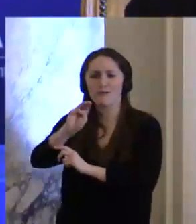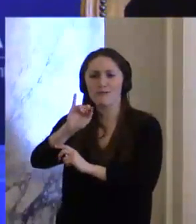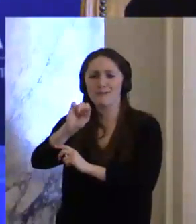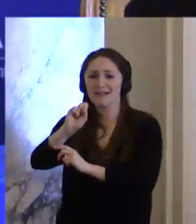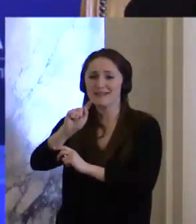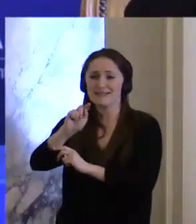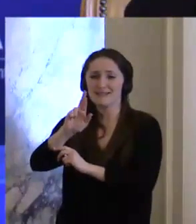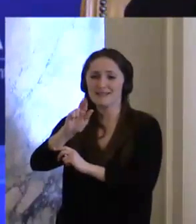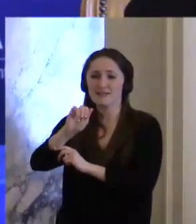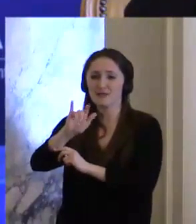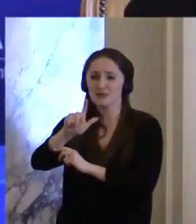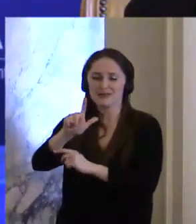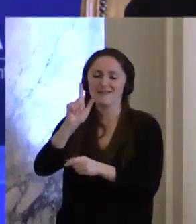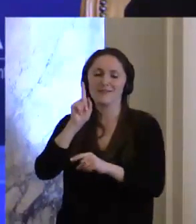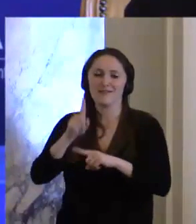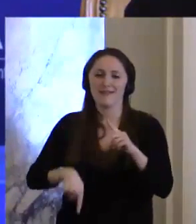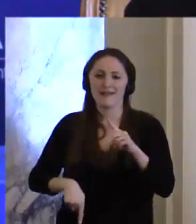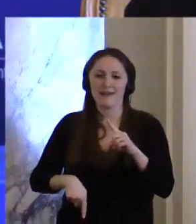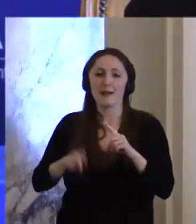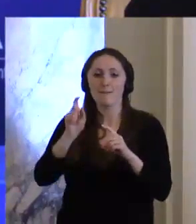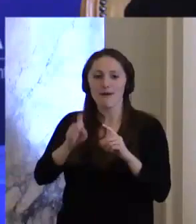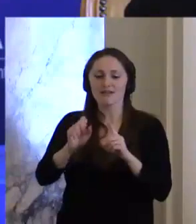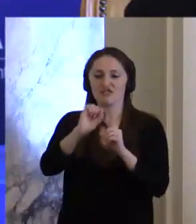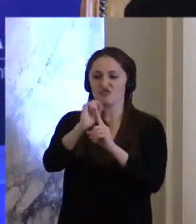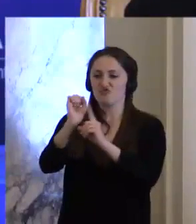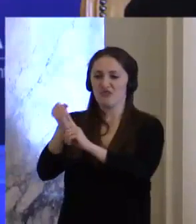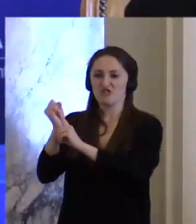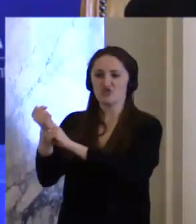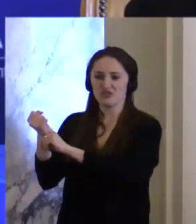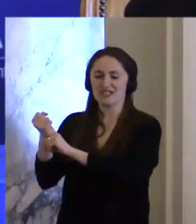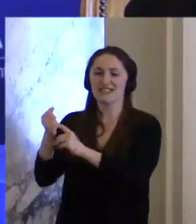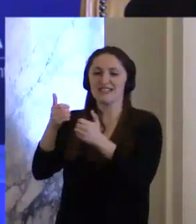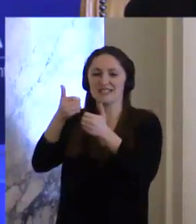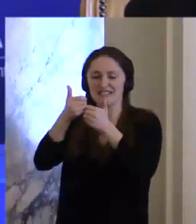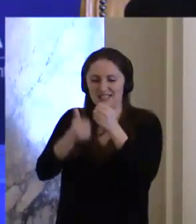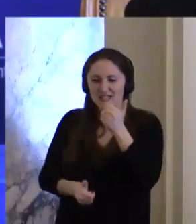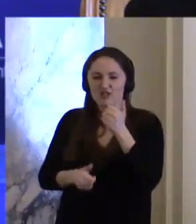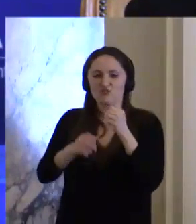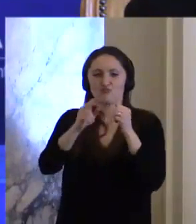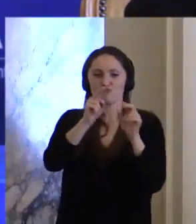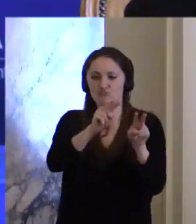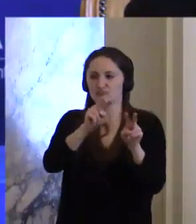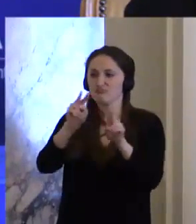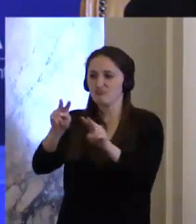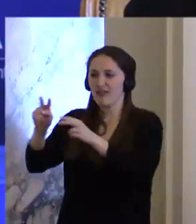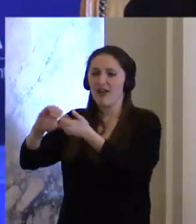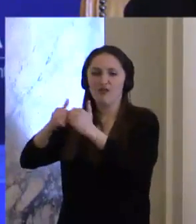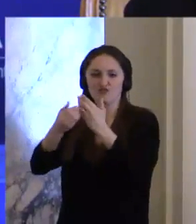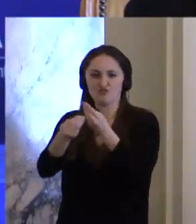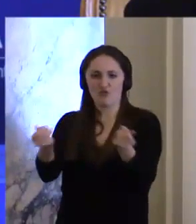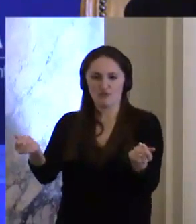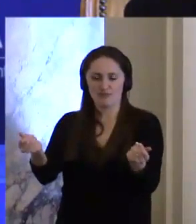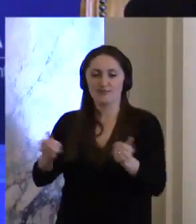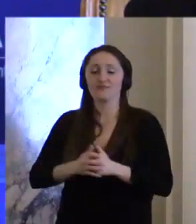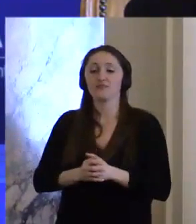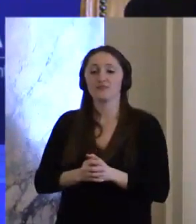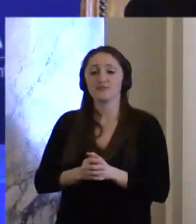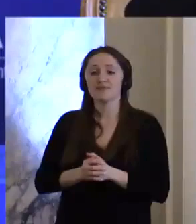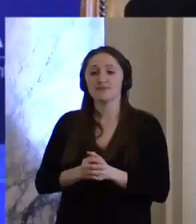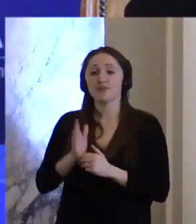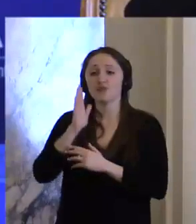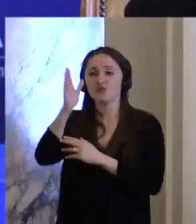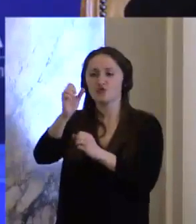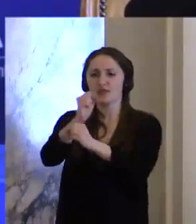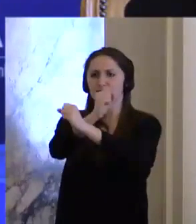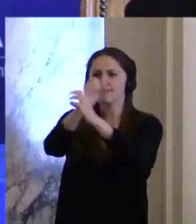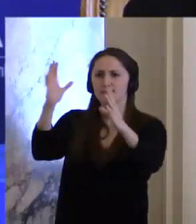que mientras nos movemos hacia el futuro, tenemos que utilizar más tecnología. Tenemos que ver la forma